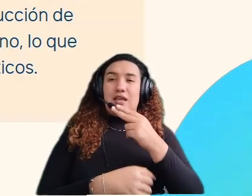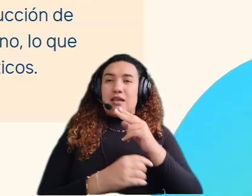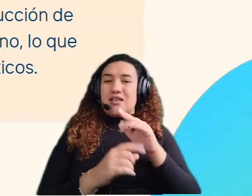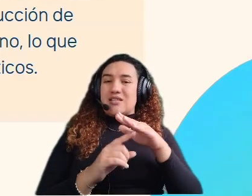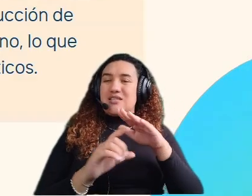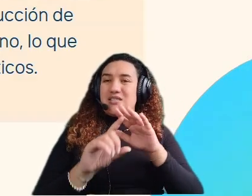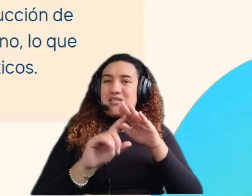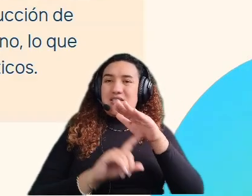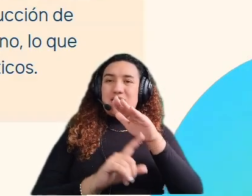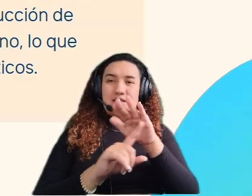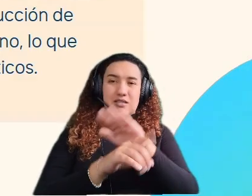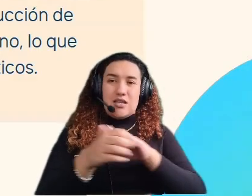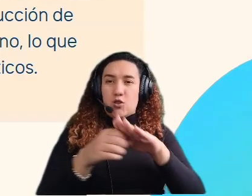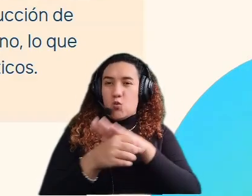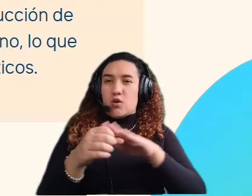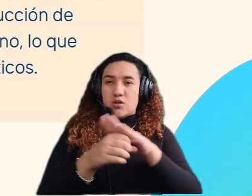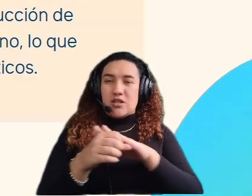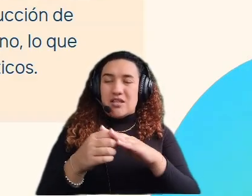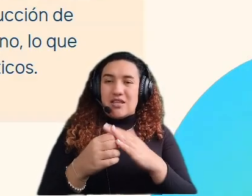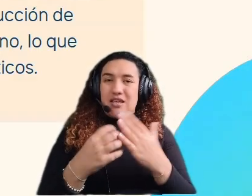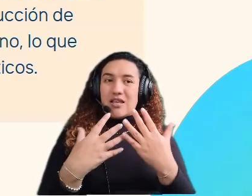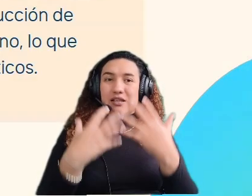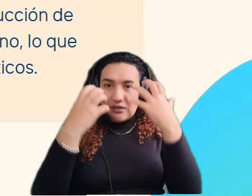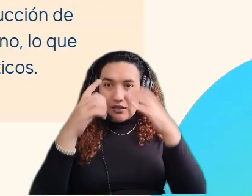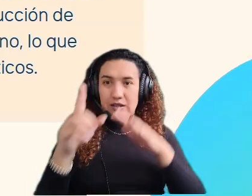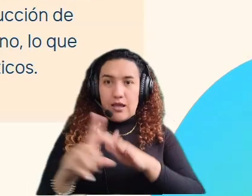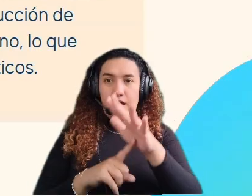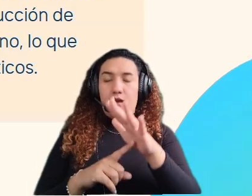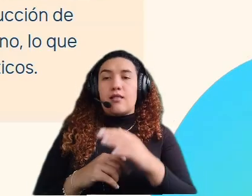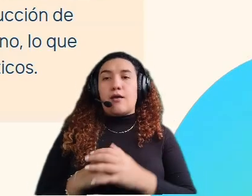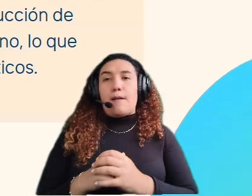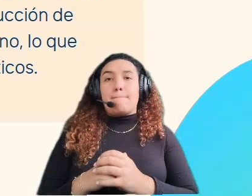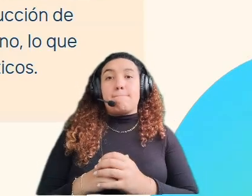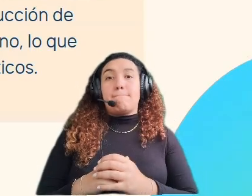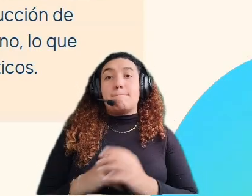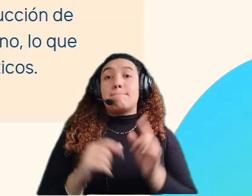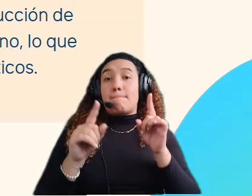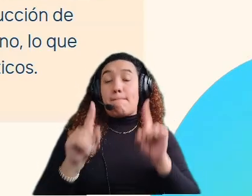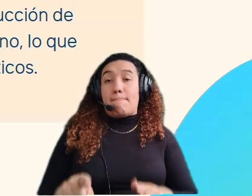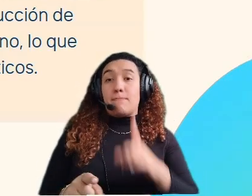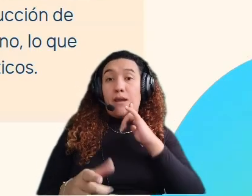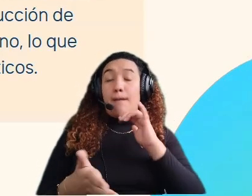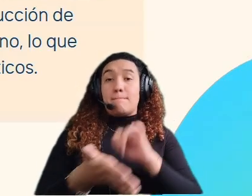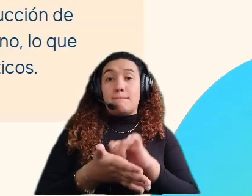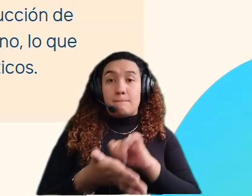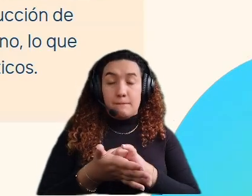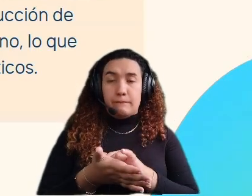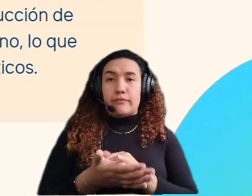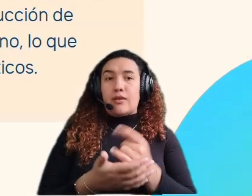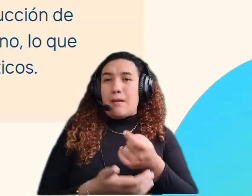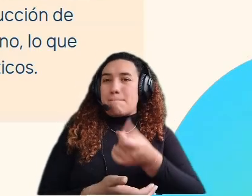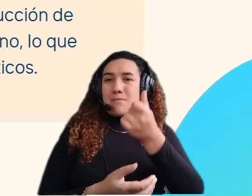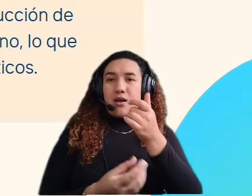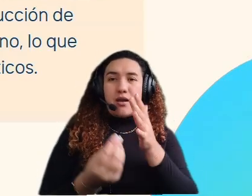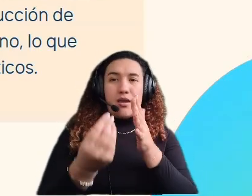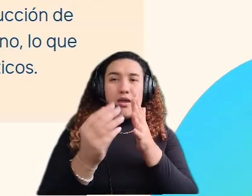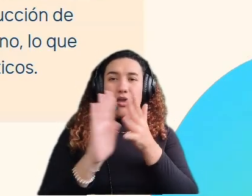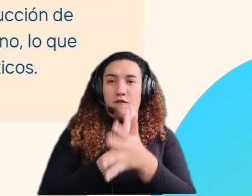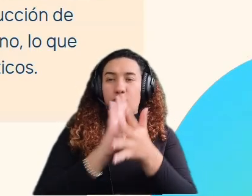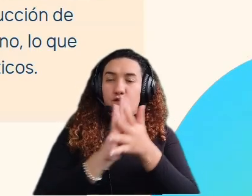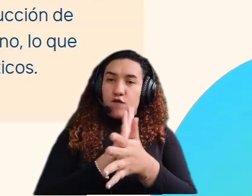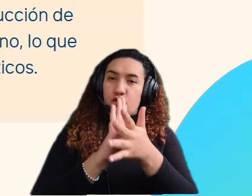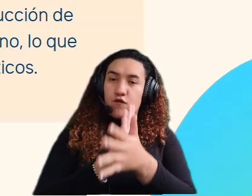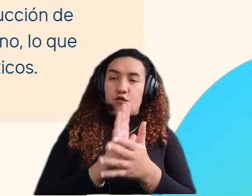condiciones simultáneas de estrés térmico y restricción de nutrientes. También que hay